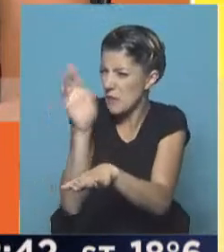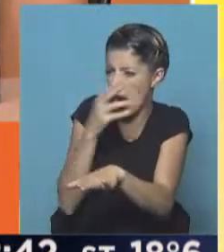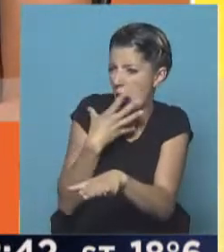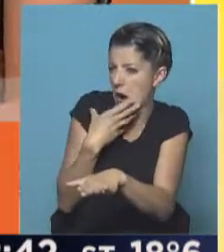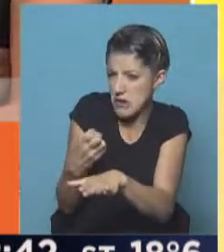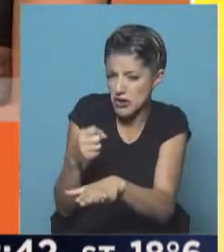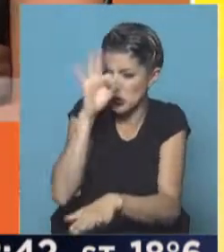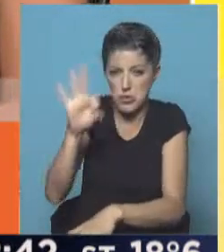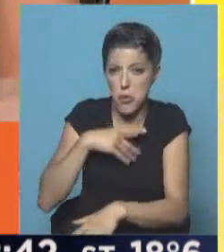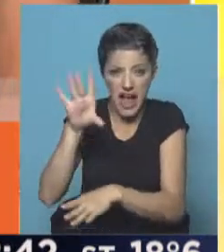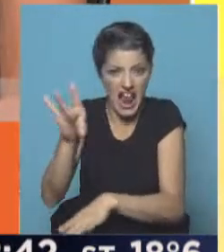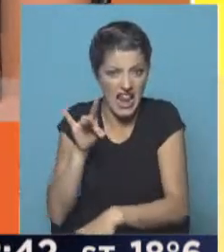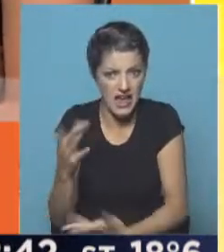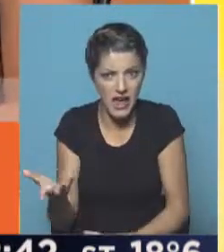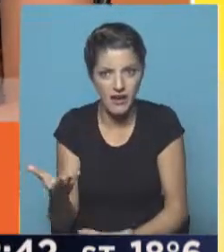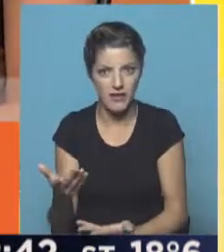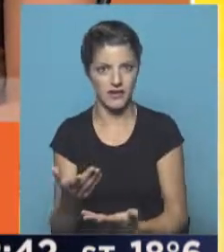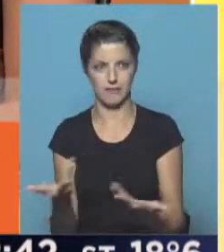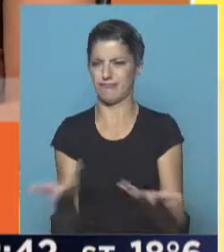dijo.